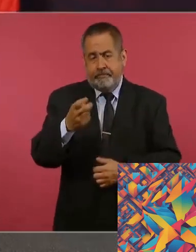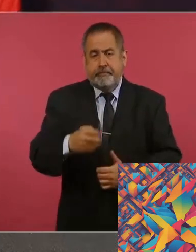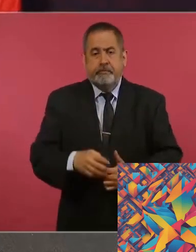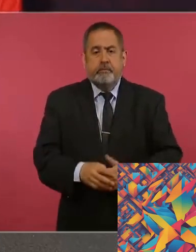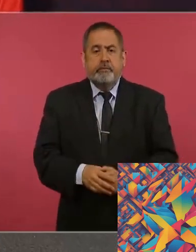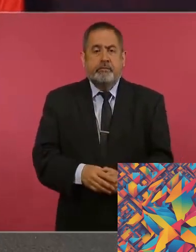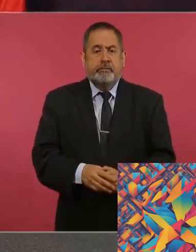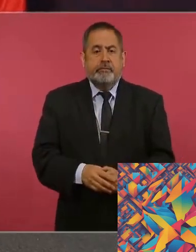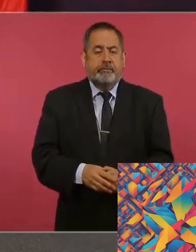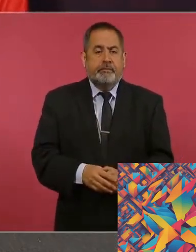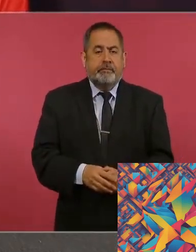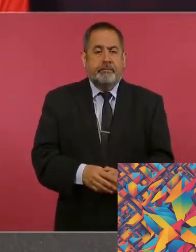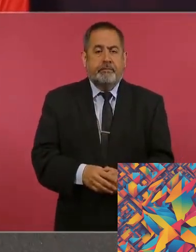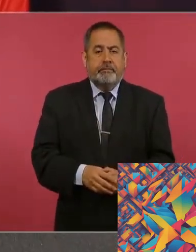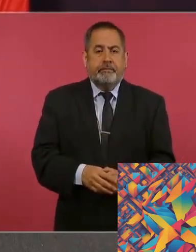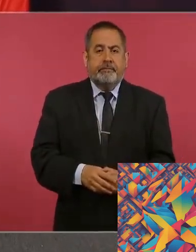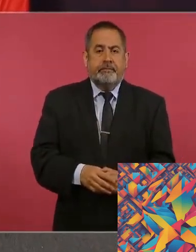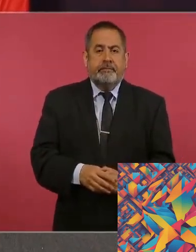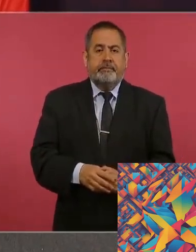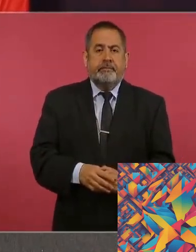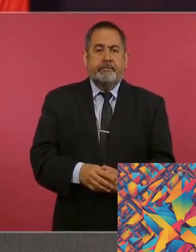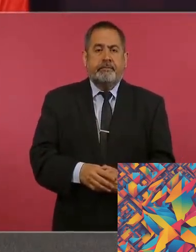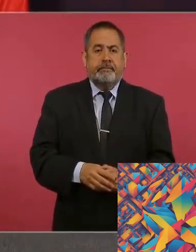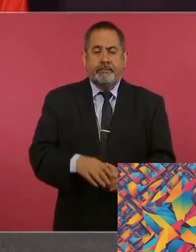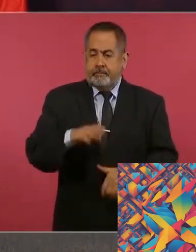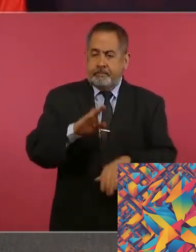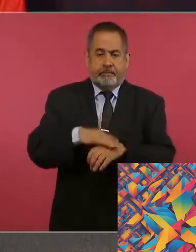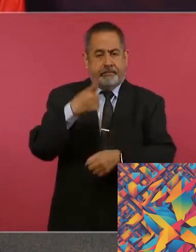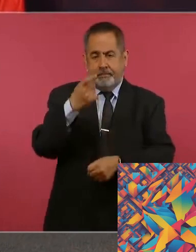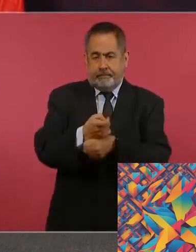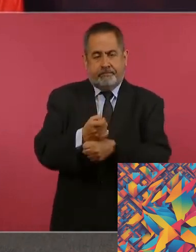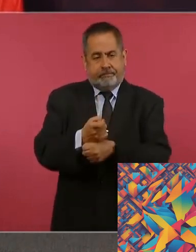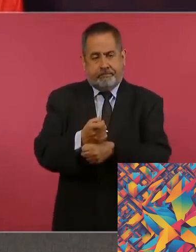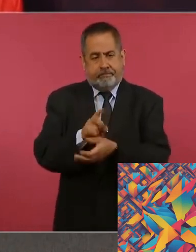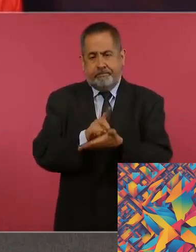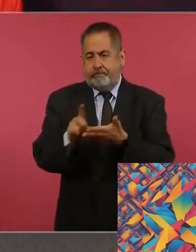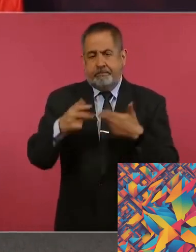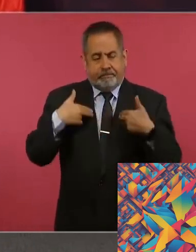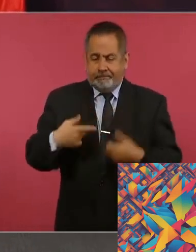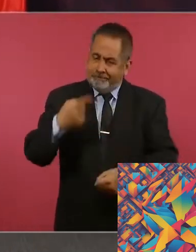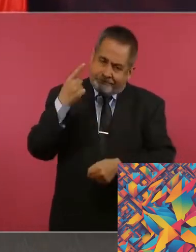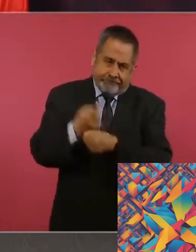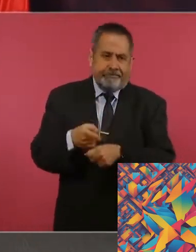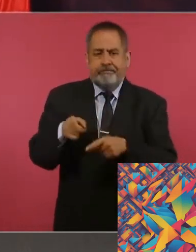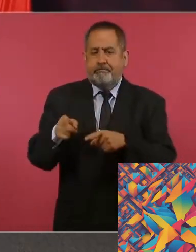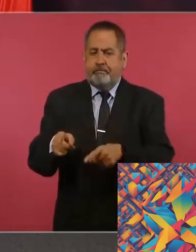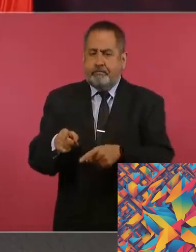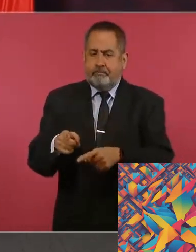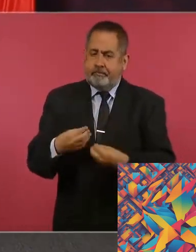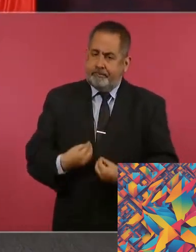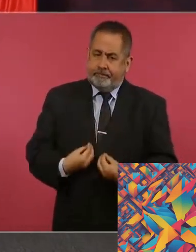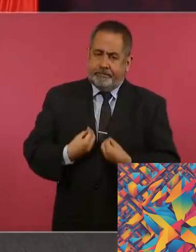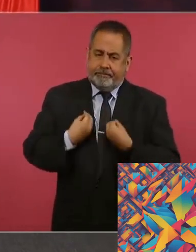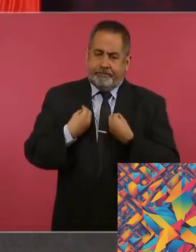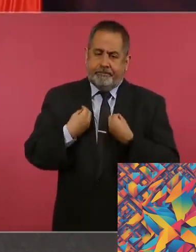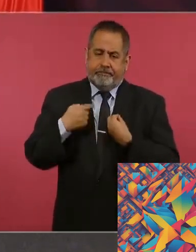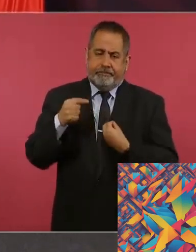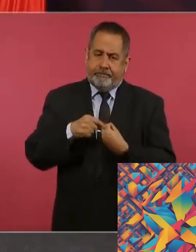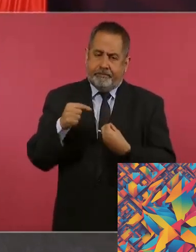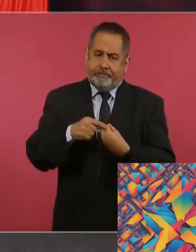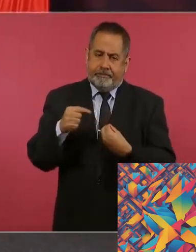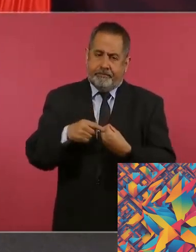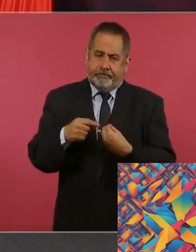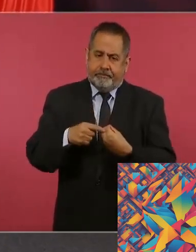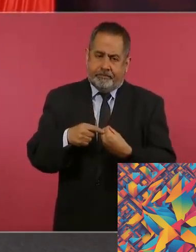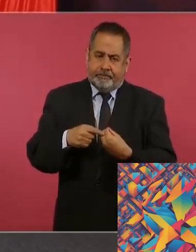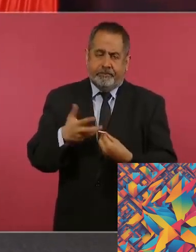ser meras políticas públicas, son lecciones de humanidad y visión a largo plazo. Nos enseñan que para transformar a México,